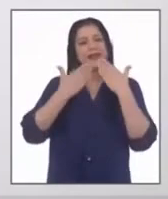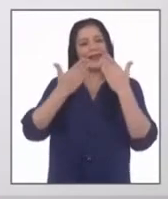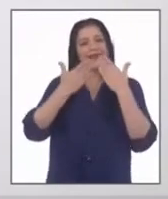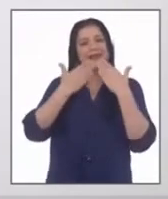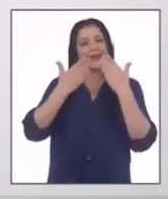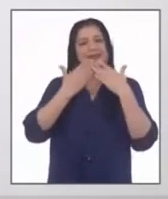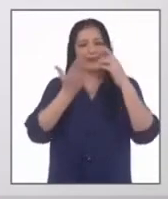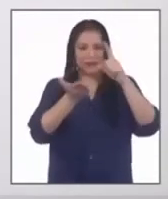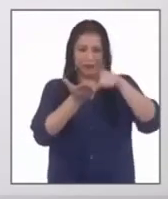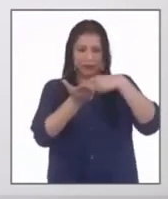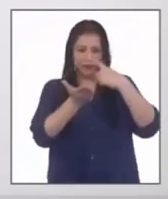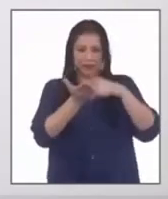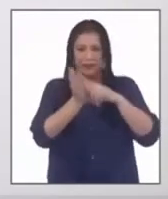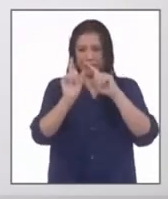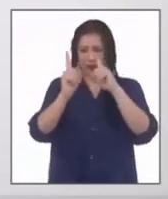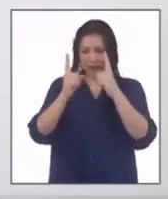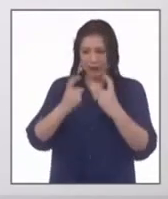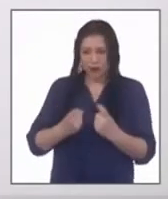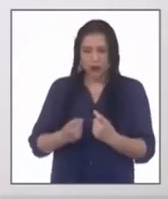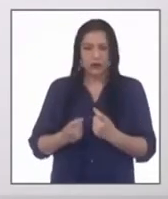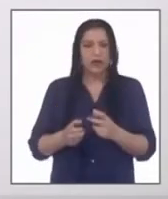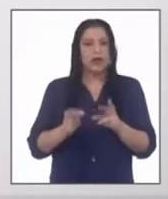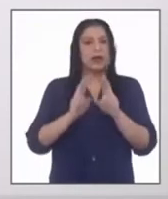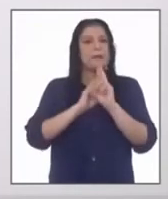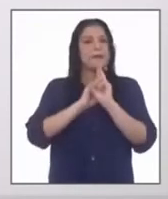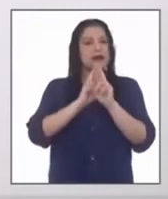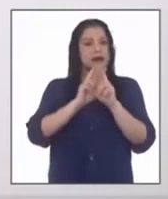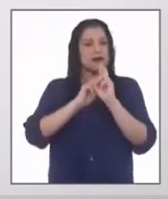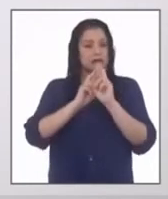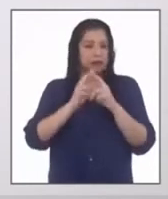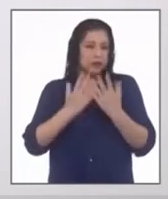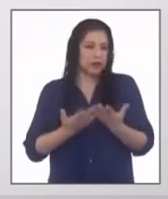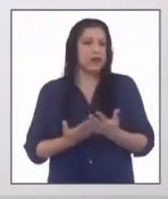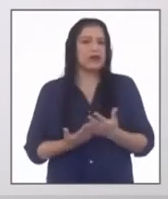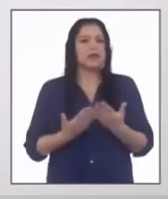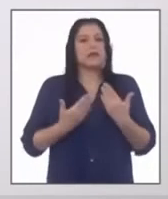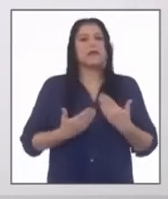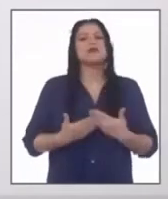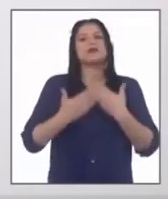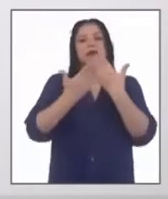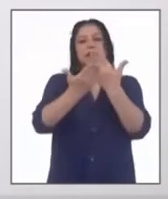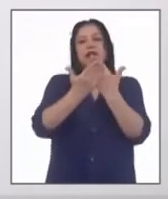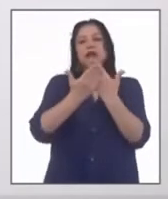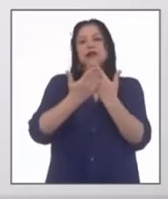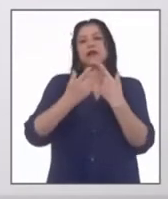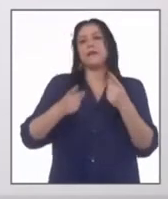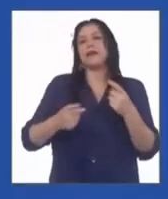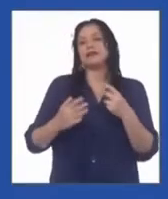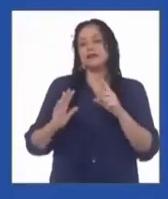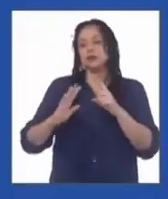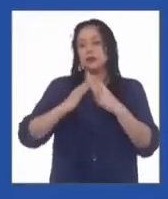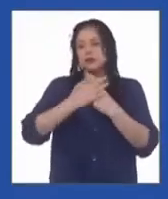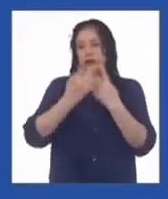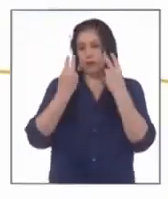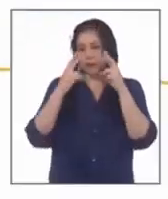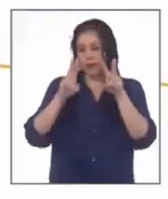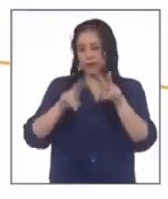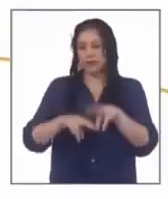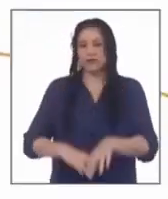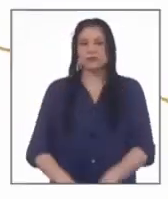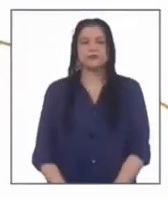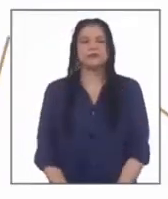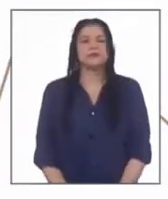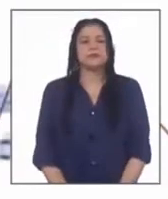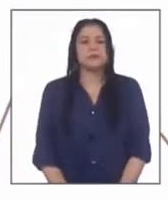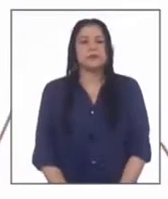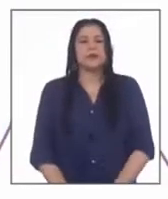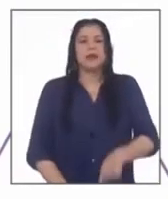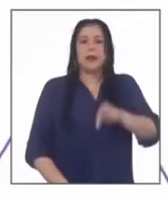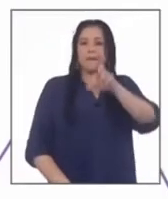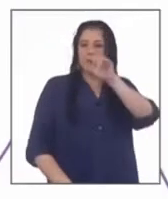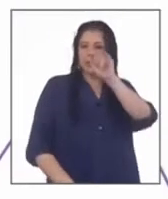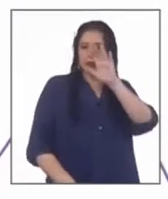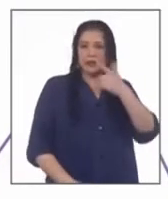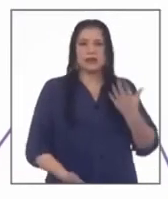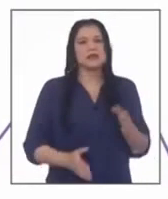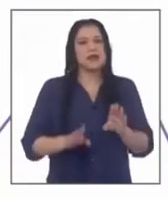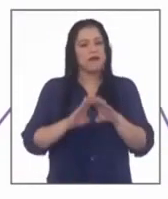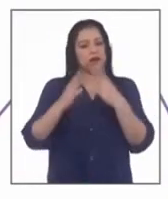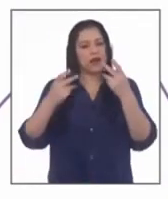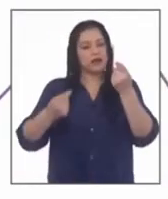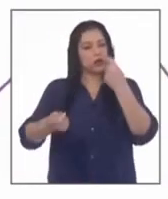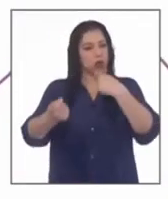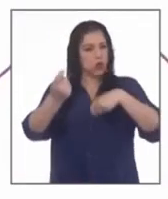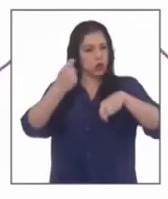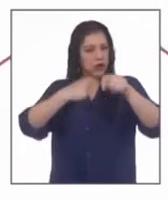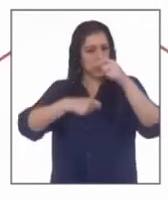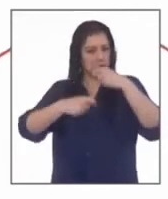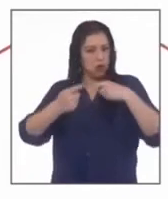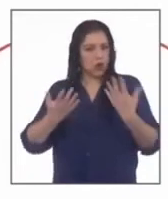Gracias Brian por tu pregunta. Para responderte vamos a plantear la siguiente situación. Patricia ha abierto un negocio